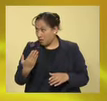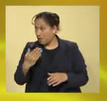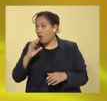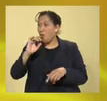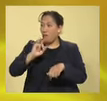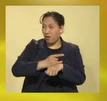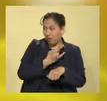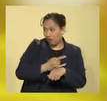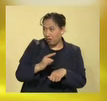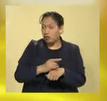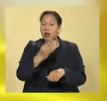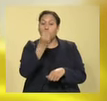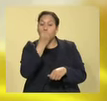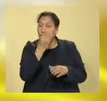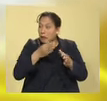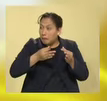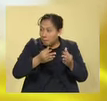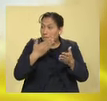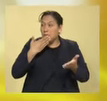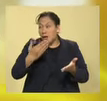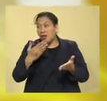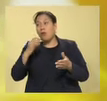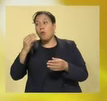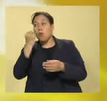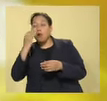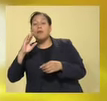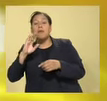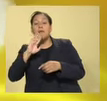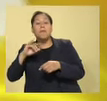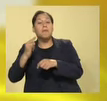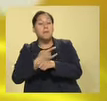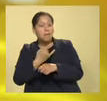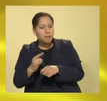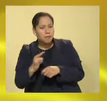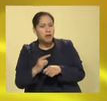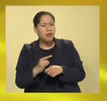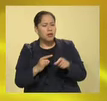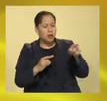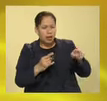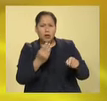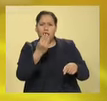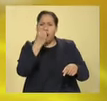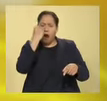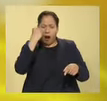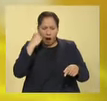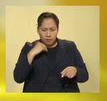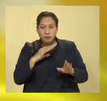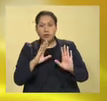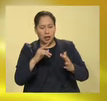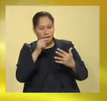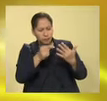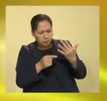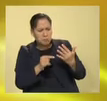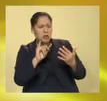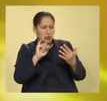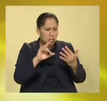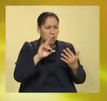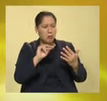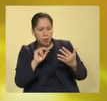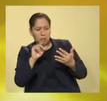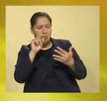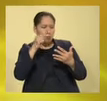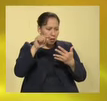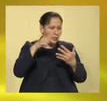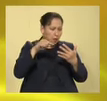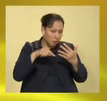adecuado, si la calidad del alimento es adecuado, etcétera. Si tiene algún problema de absorción. Una vez que checas todo esto y te das